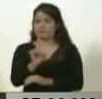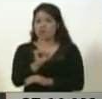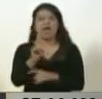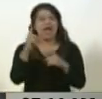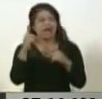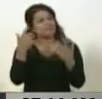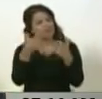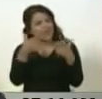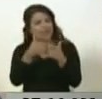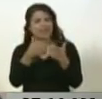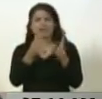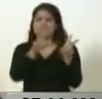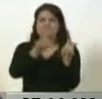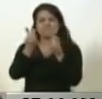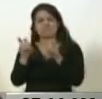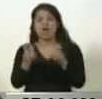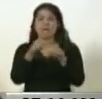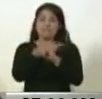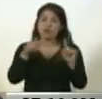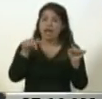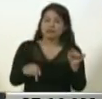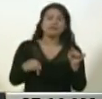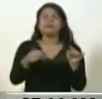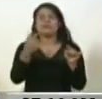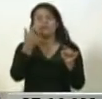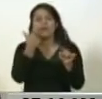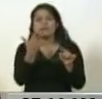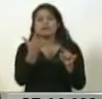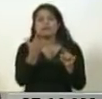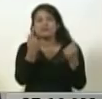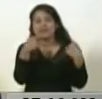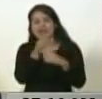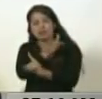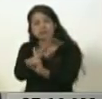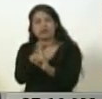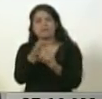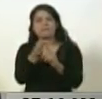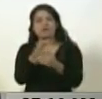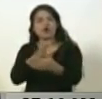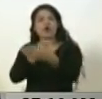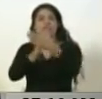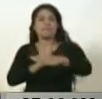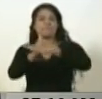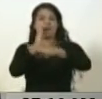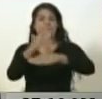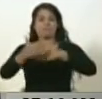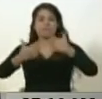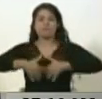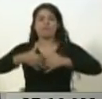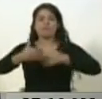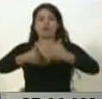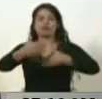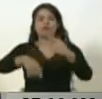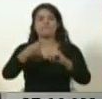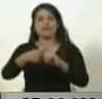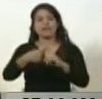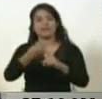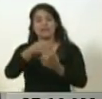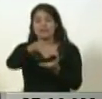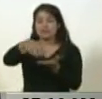que particularmente se ha enfocado con el tema de afectar la producción, la distribución de los bienes y servicios,